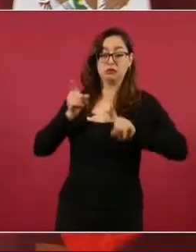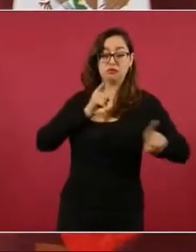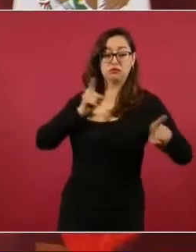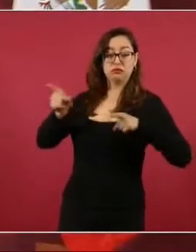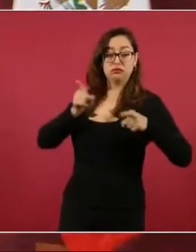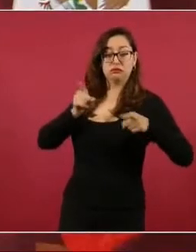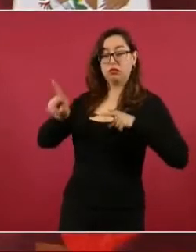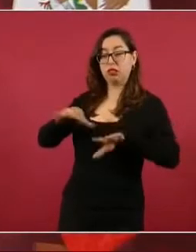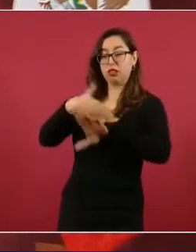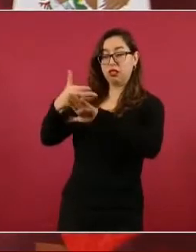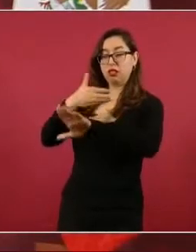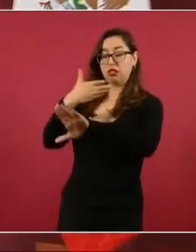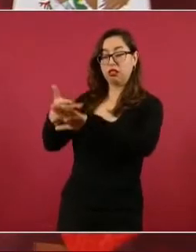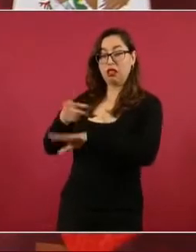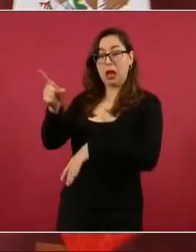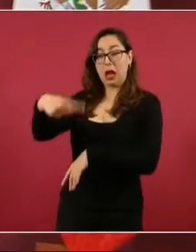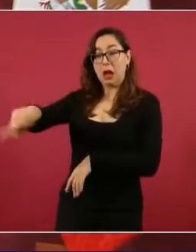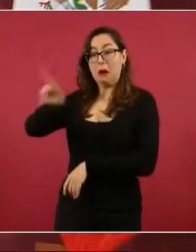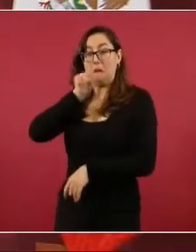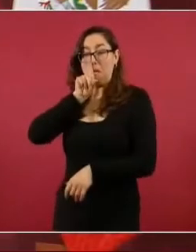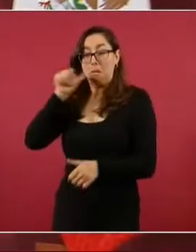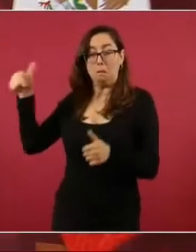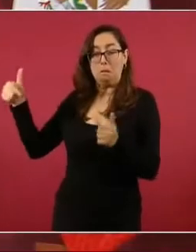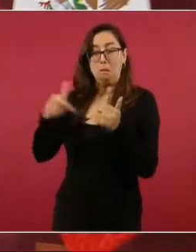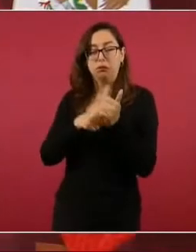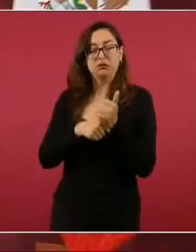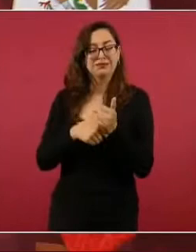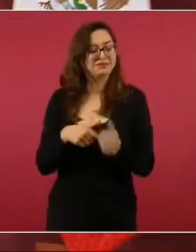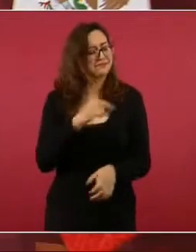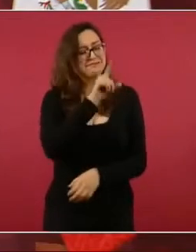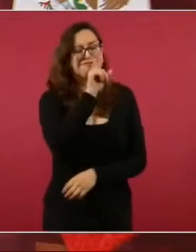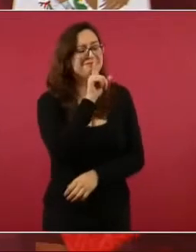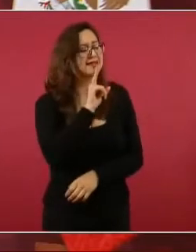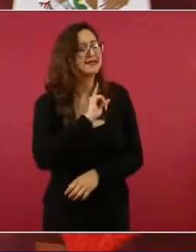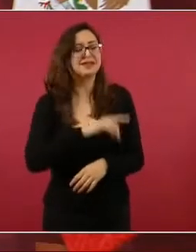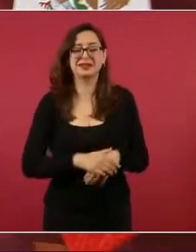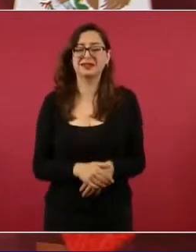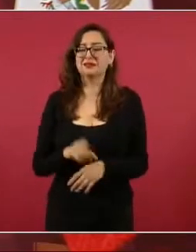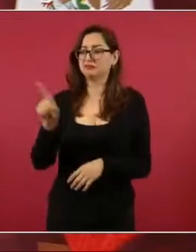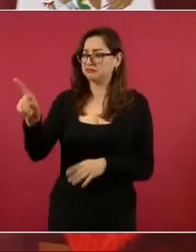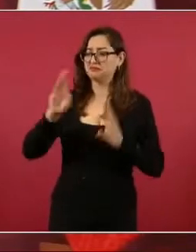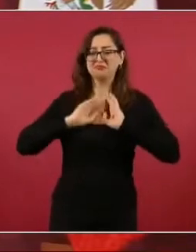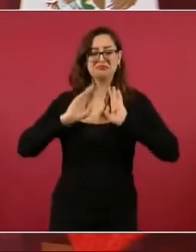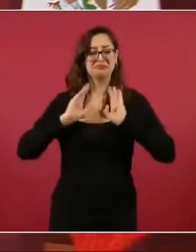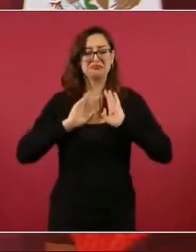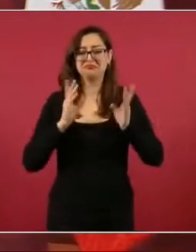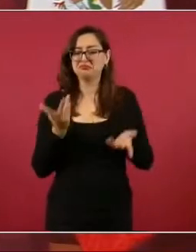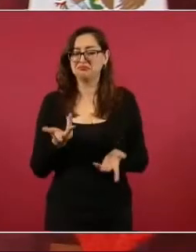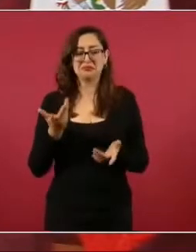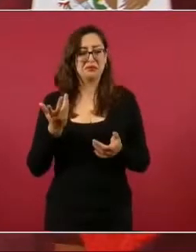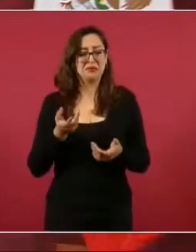cierto. El ejército está ayudando en todo,